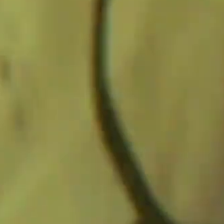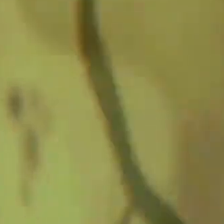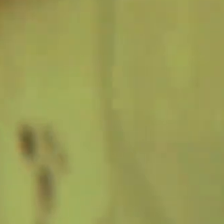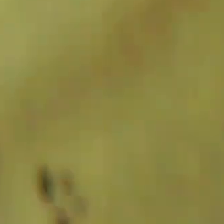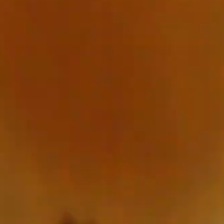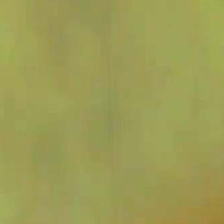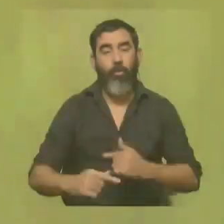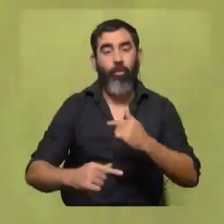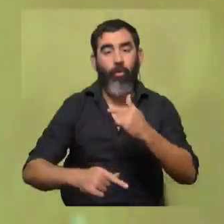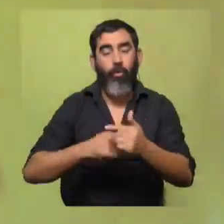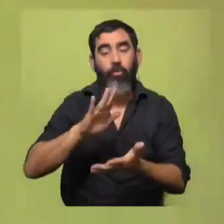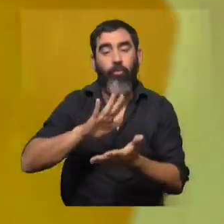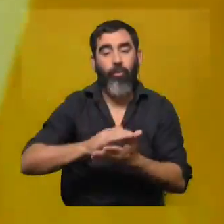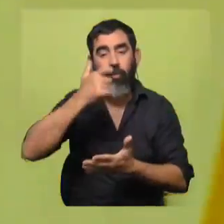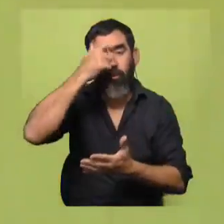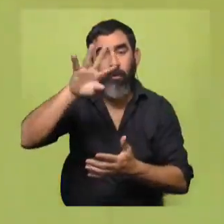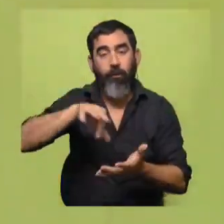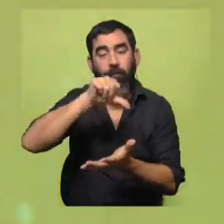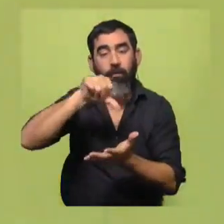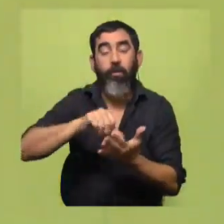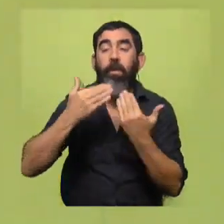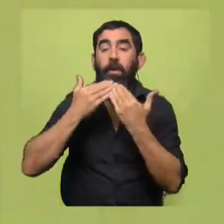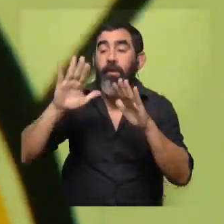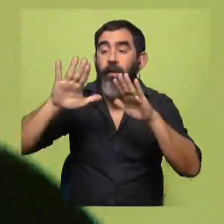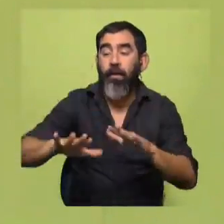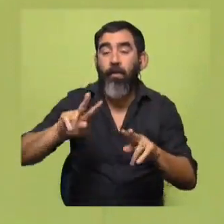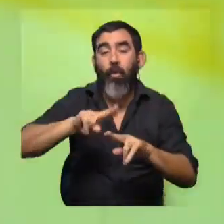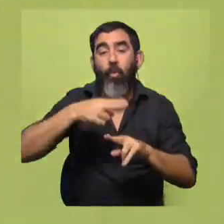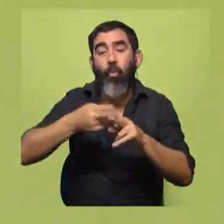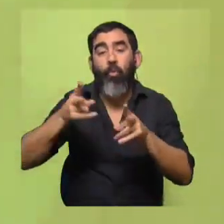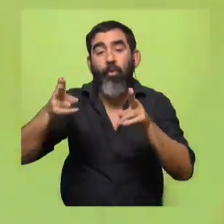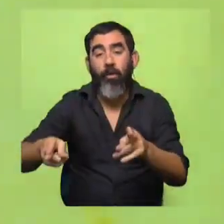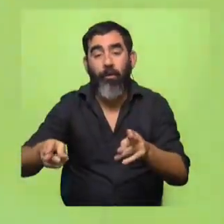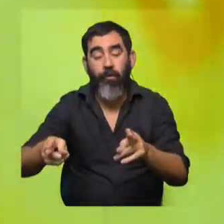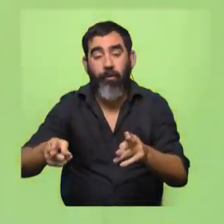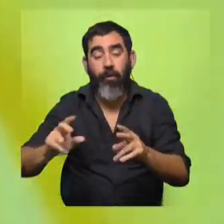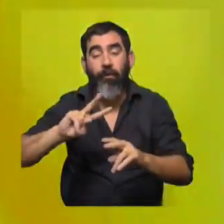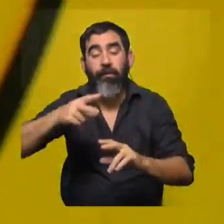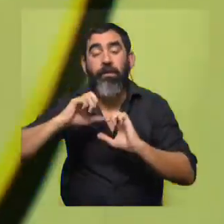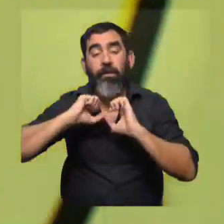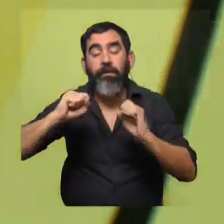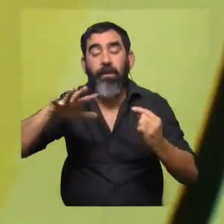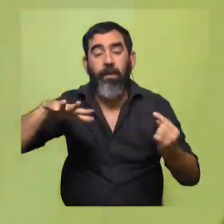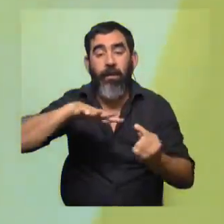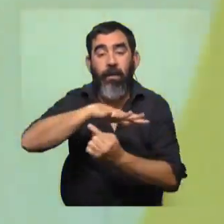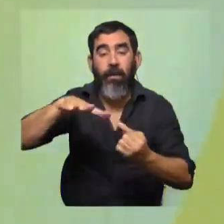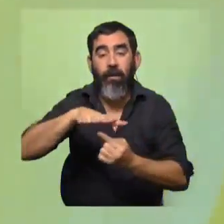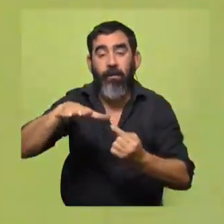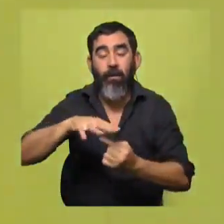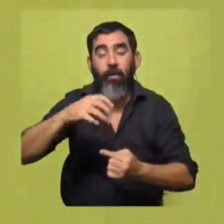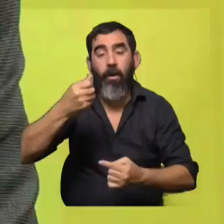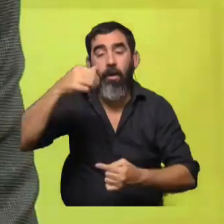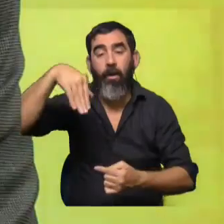Continuamos en Sobre Ciencia en TV Ciudad y le agradecemos mucho que se haya quedado un bloque más. El tema amerita al subsecretario de Ambiente del Ministerio de Ambiente,